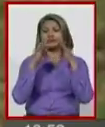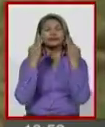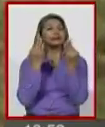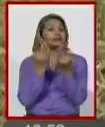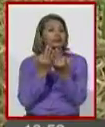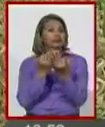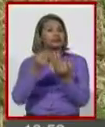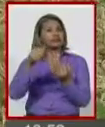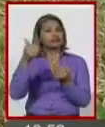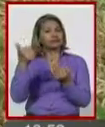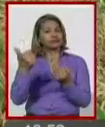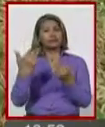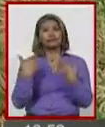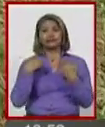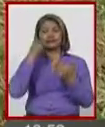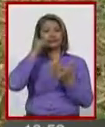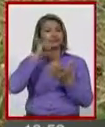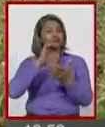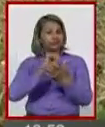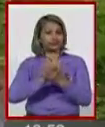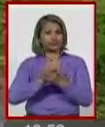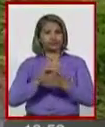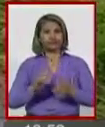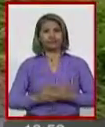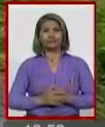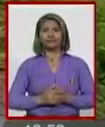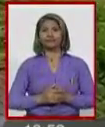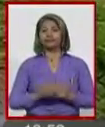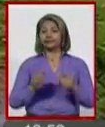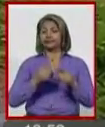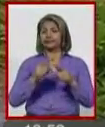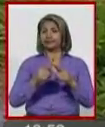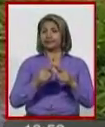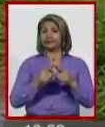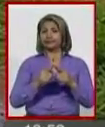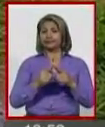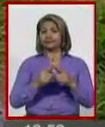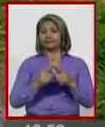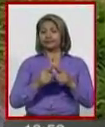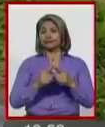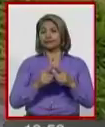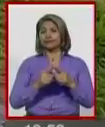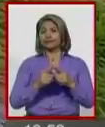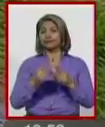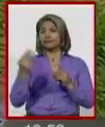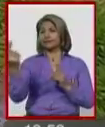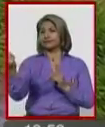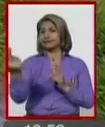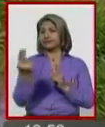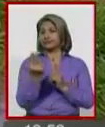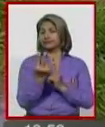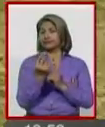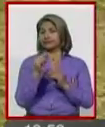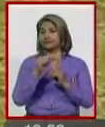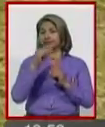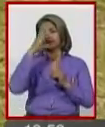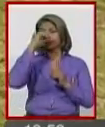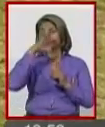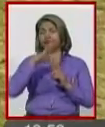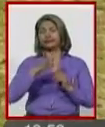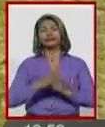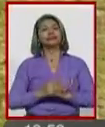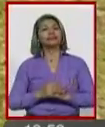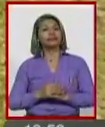familia y el otro con su esposa. Y víctimas de aquello fue justamente este sujeto